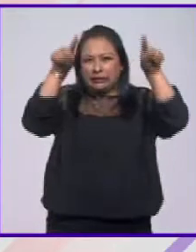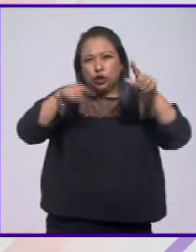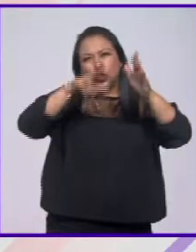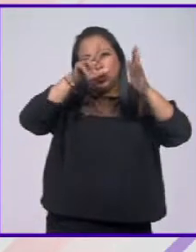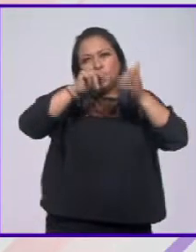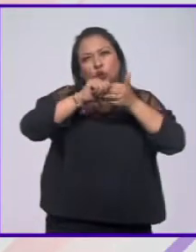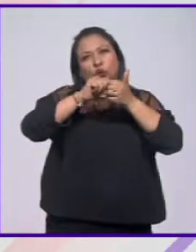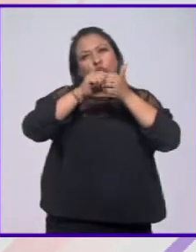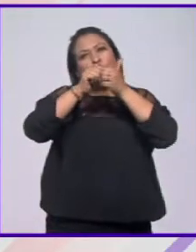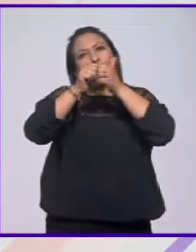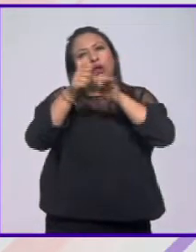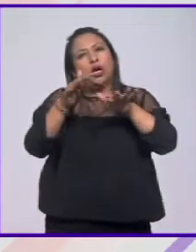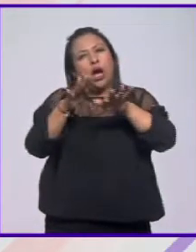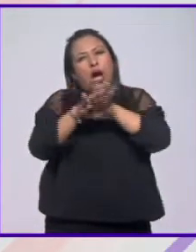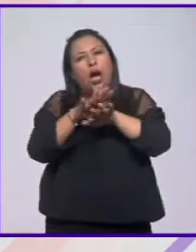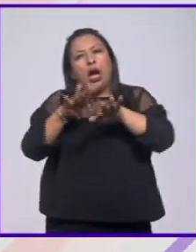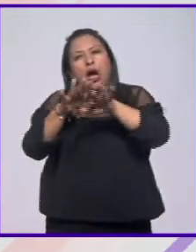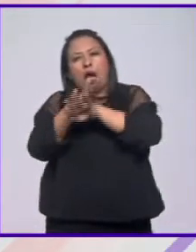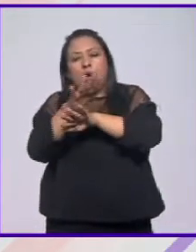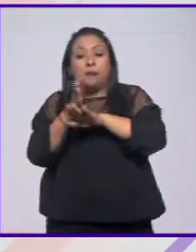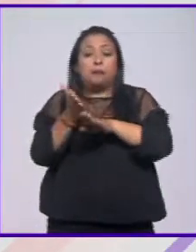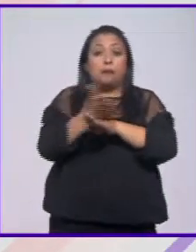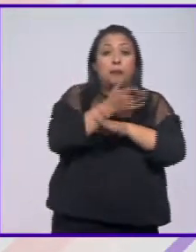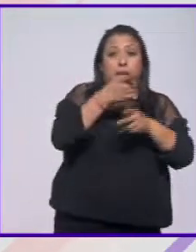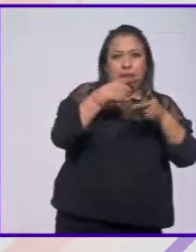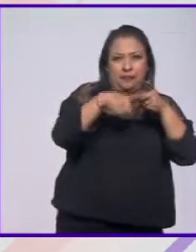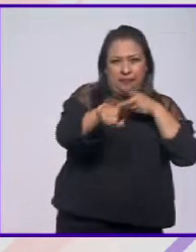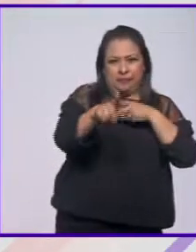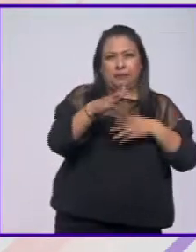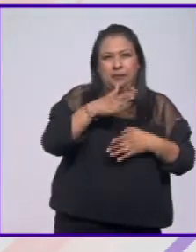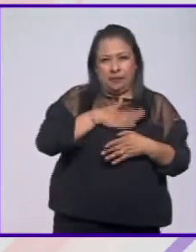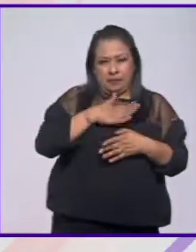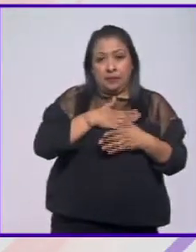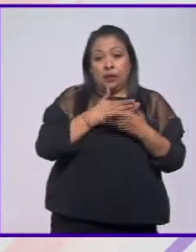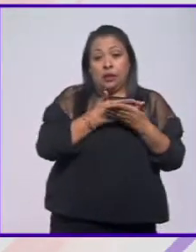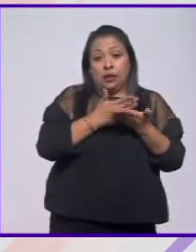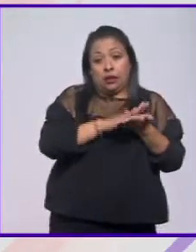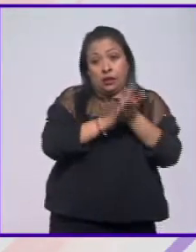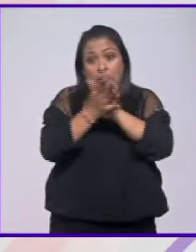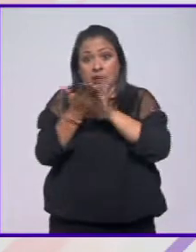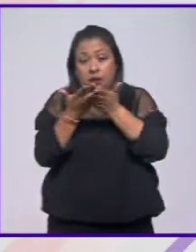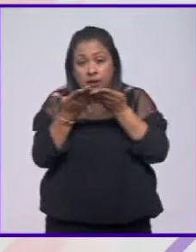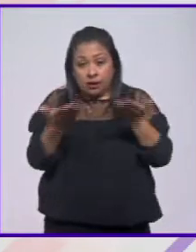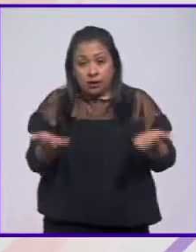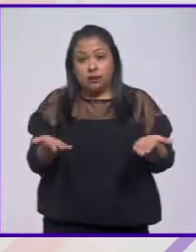ido evolucionando desde las primeras que he hecho, y ahora